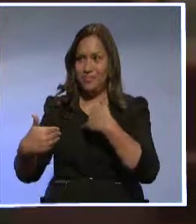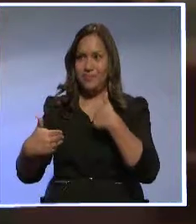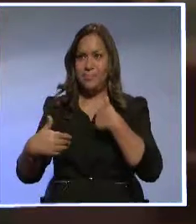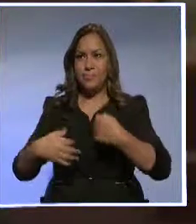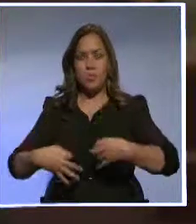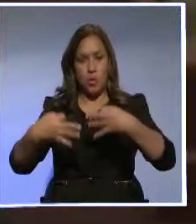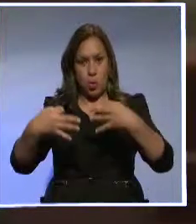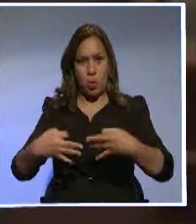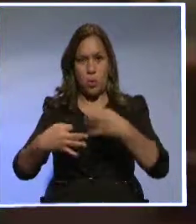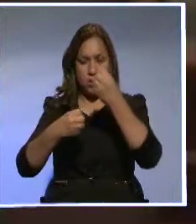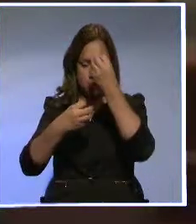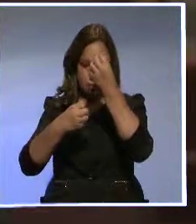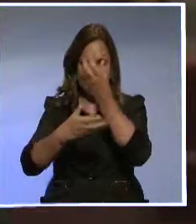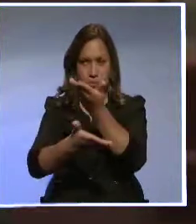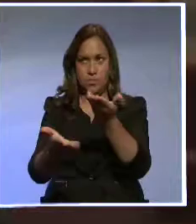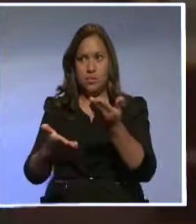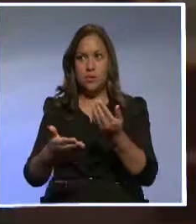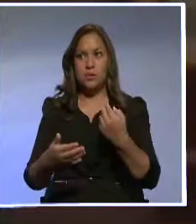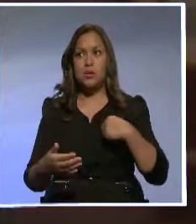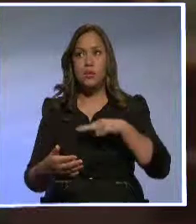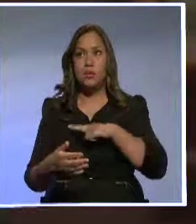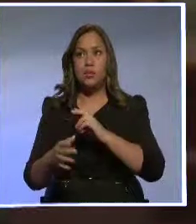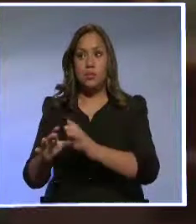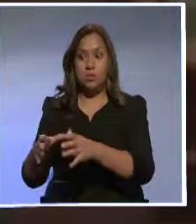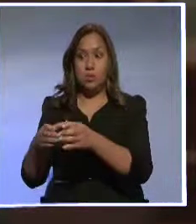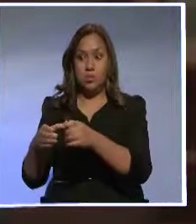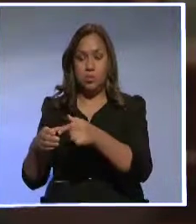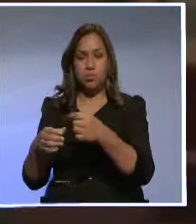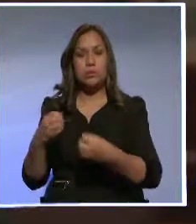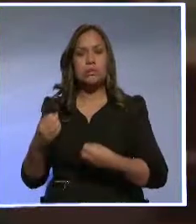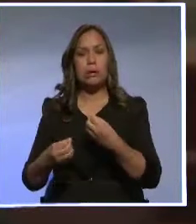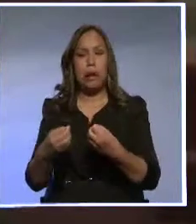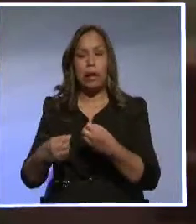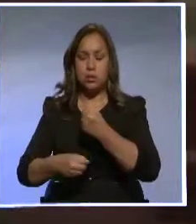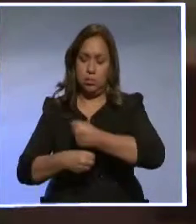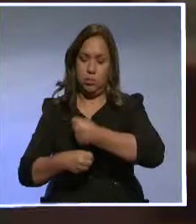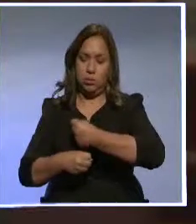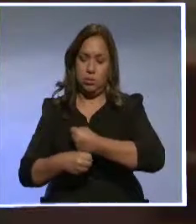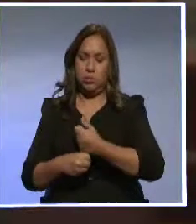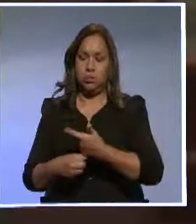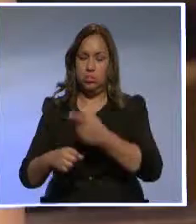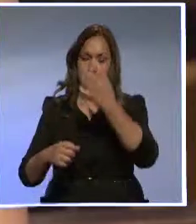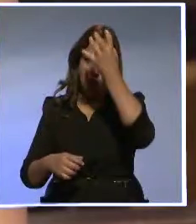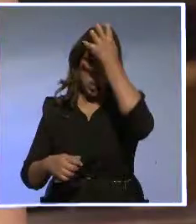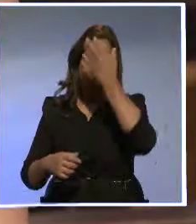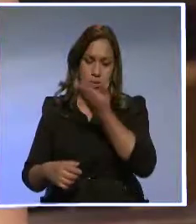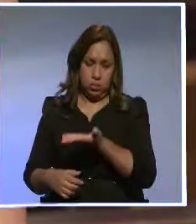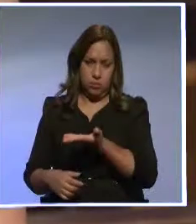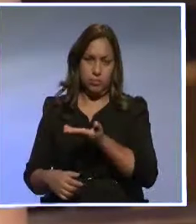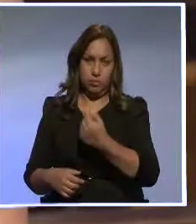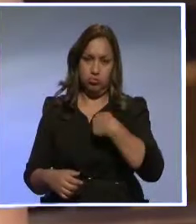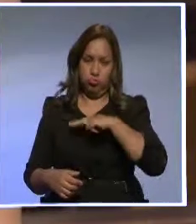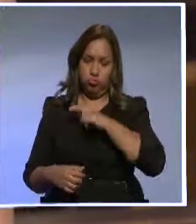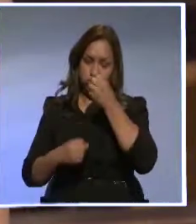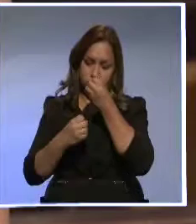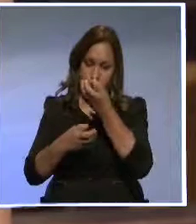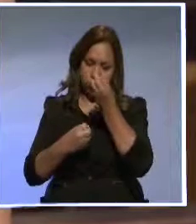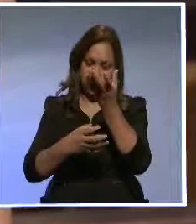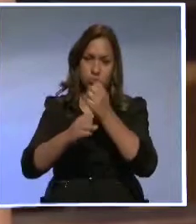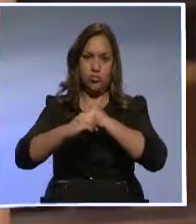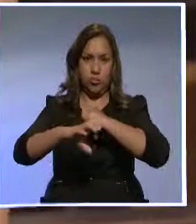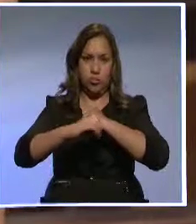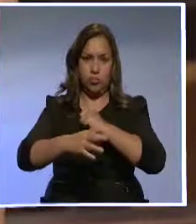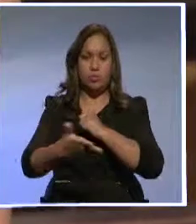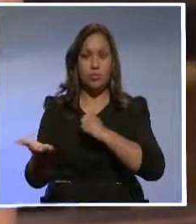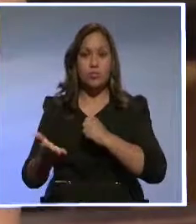de informar de lo que hacemos en las comisiones en este caso la comisión de educación y en este sentido precisamente lo revisamos hace